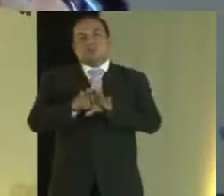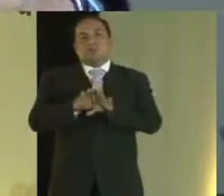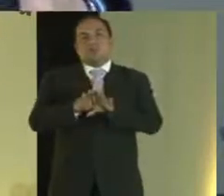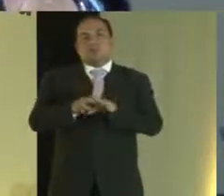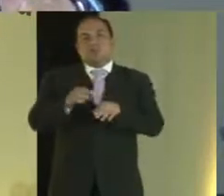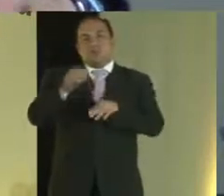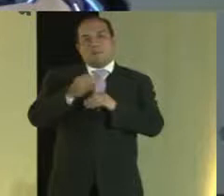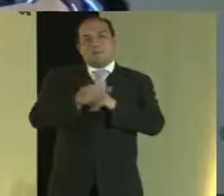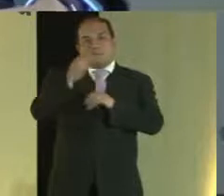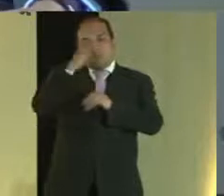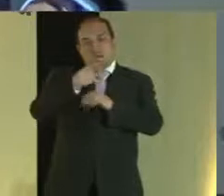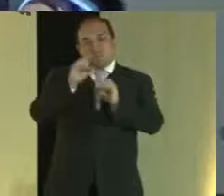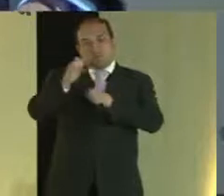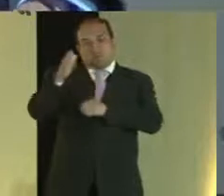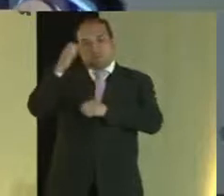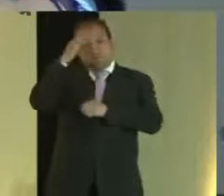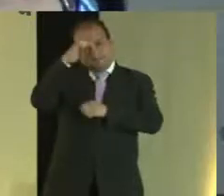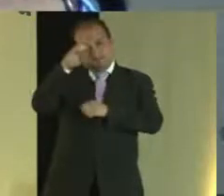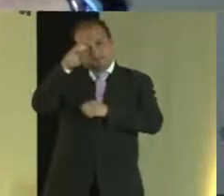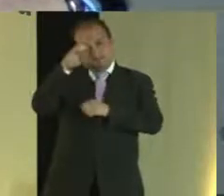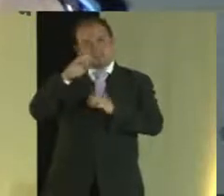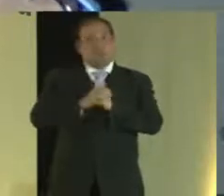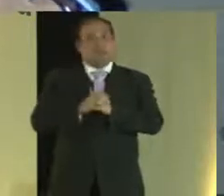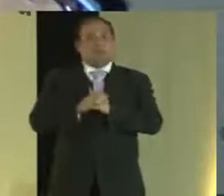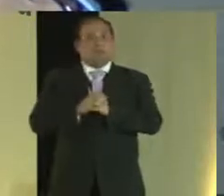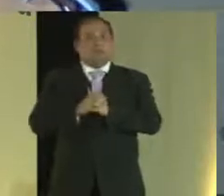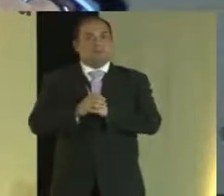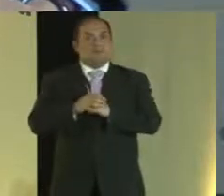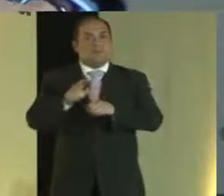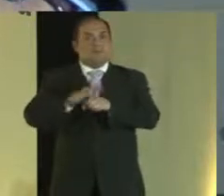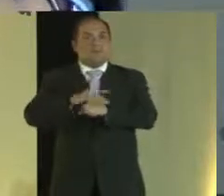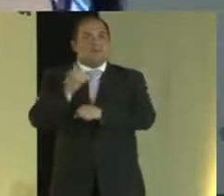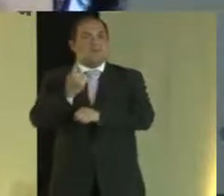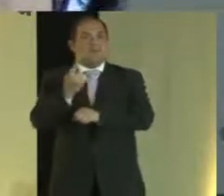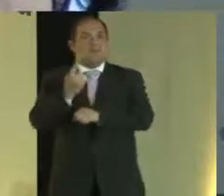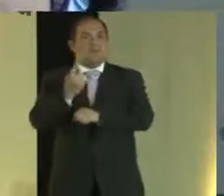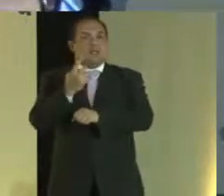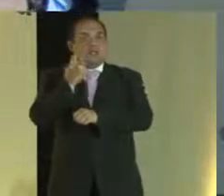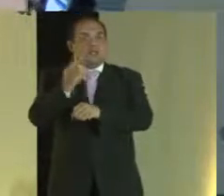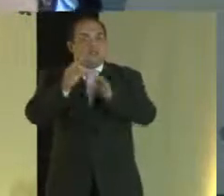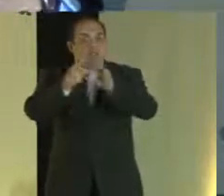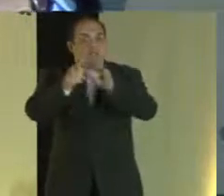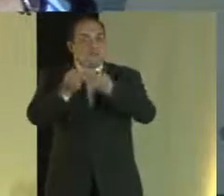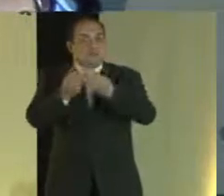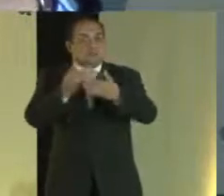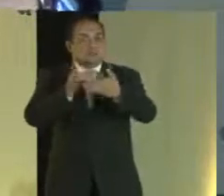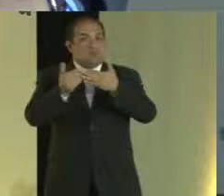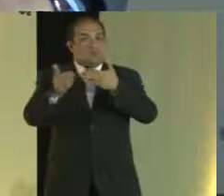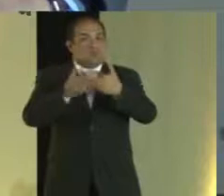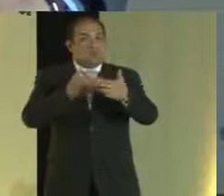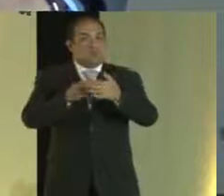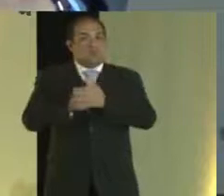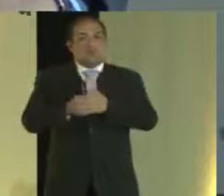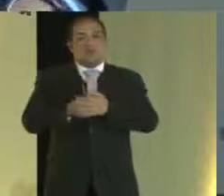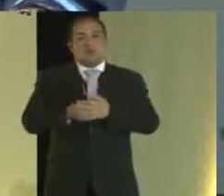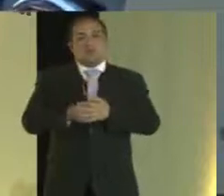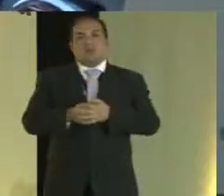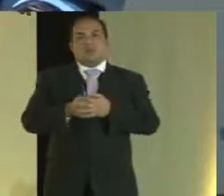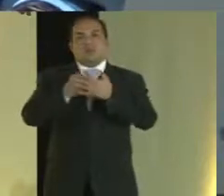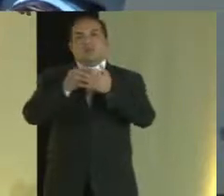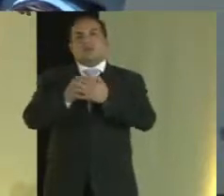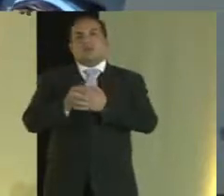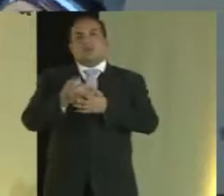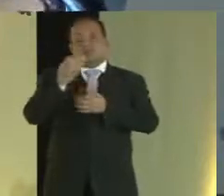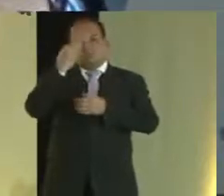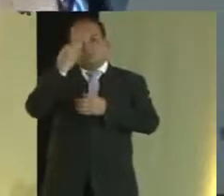que es un engaño, porque estos mecanismos nuevos tardan en